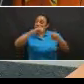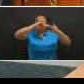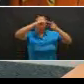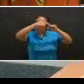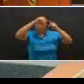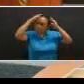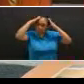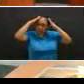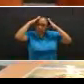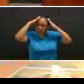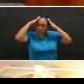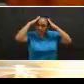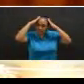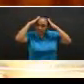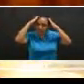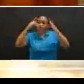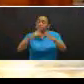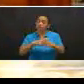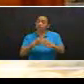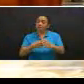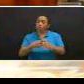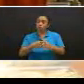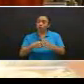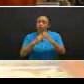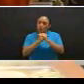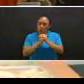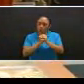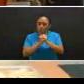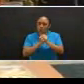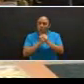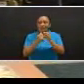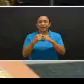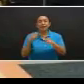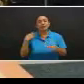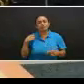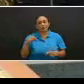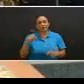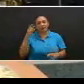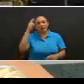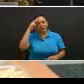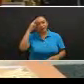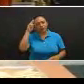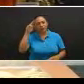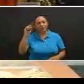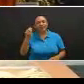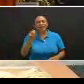Y es para que como que Dios le dice, es para acordarte, que te acordes que tienes cabeza.